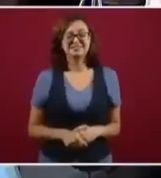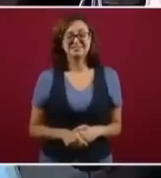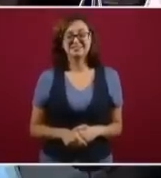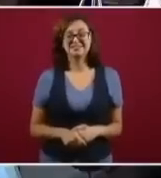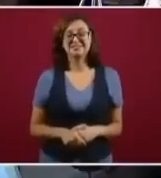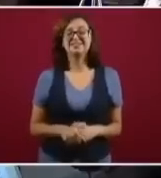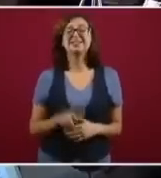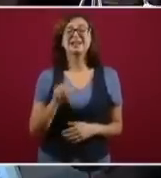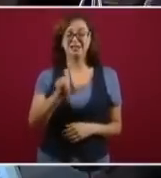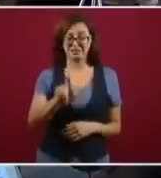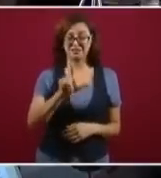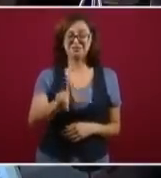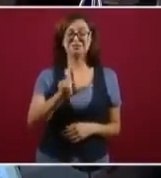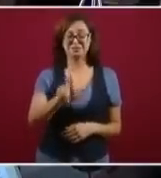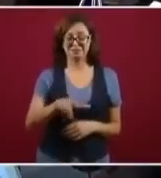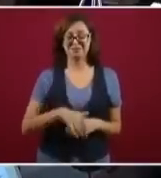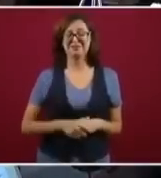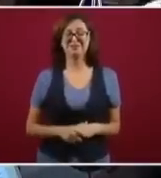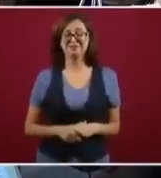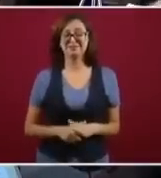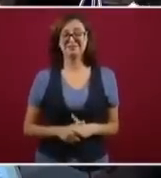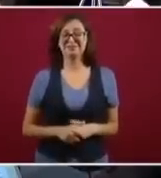el lunes.